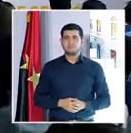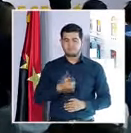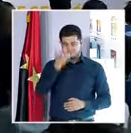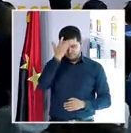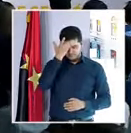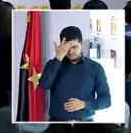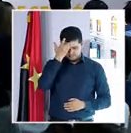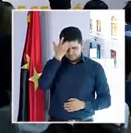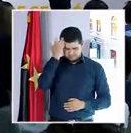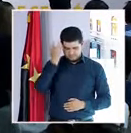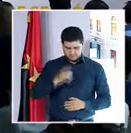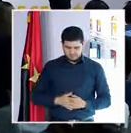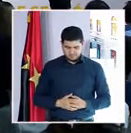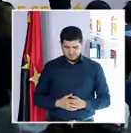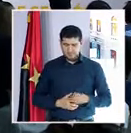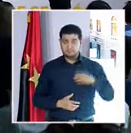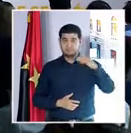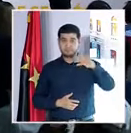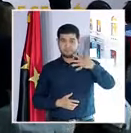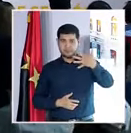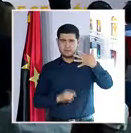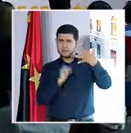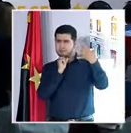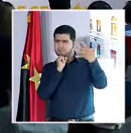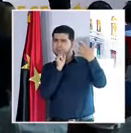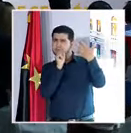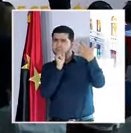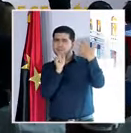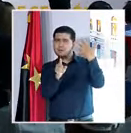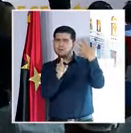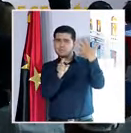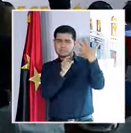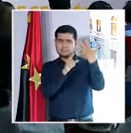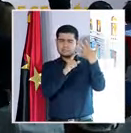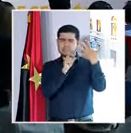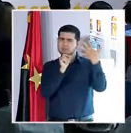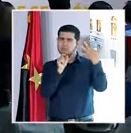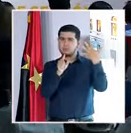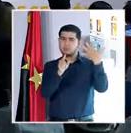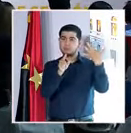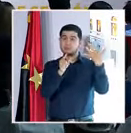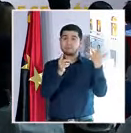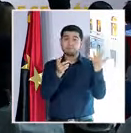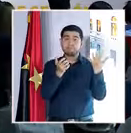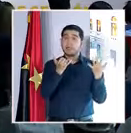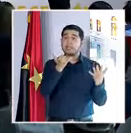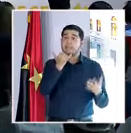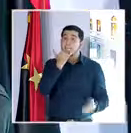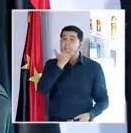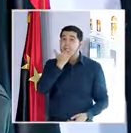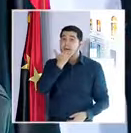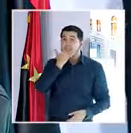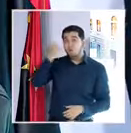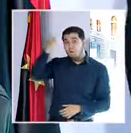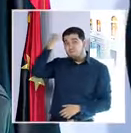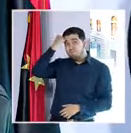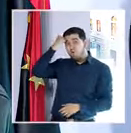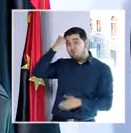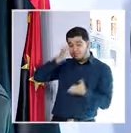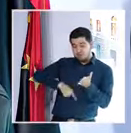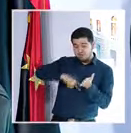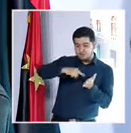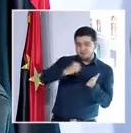Iván Darío Benavides. ¿Qué pasó con el nombramiento de los docentes del Catatumbo, como lo indica la ley? Bueno,